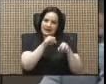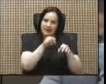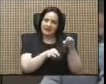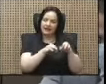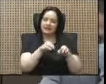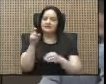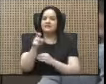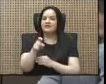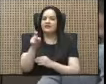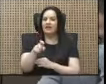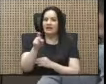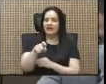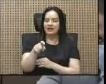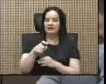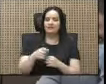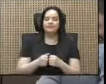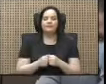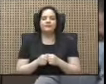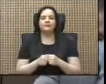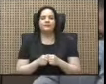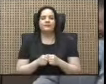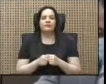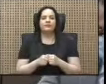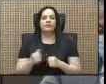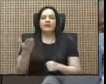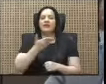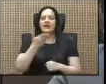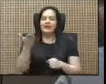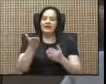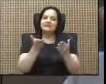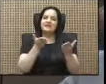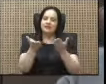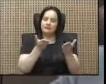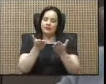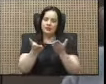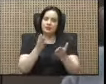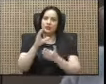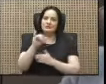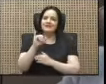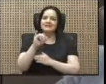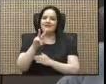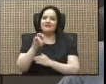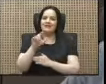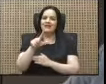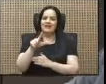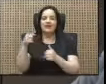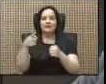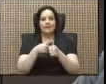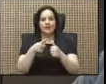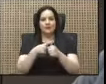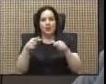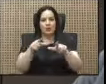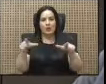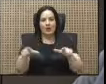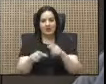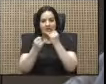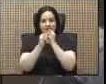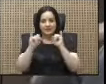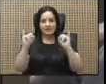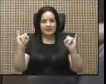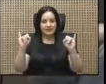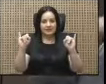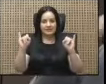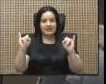que el servicio civil, en primer lugar, sea independiente y autónomo.